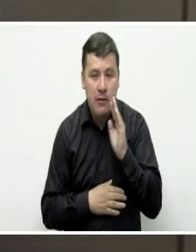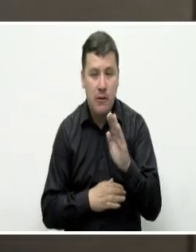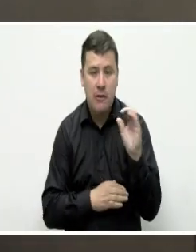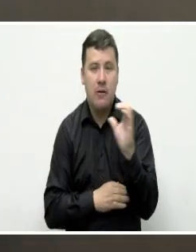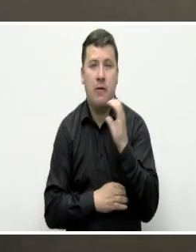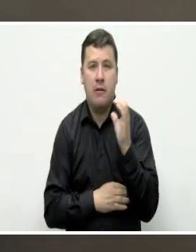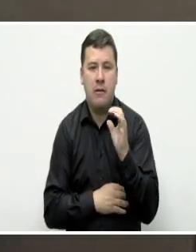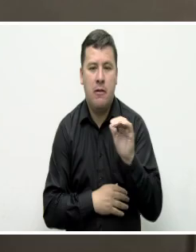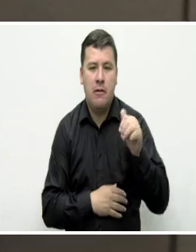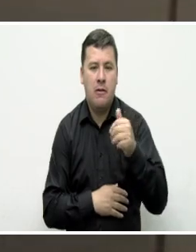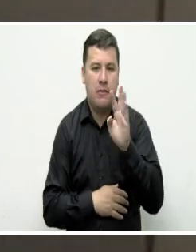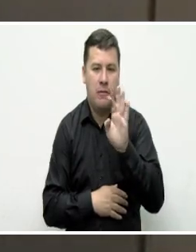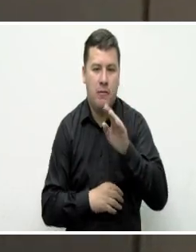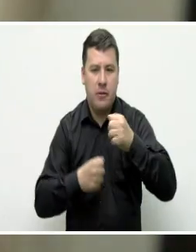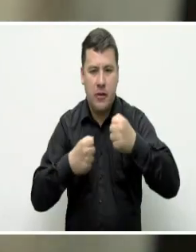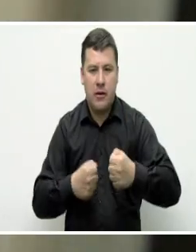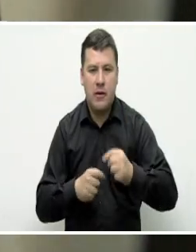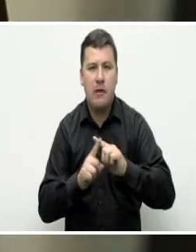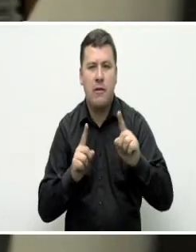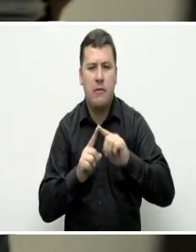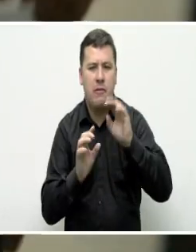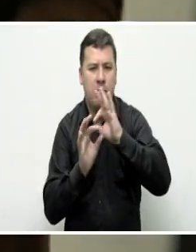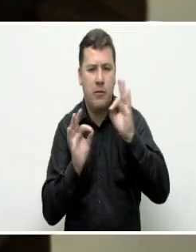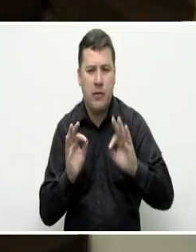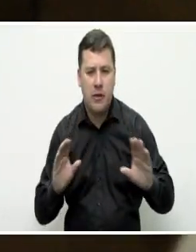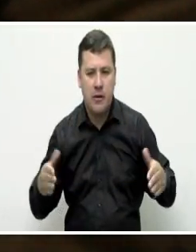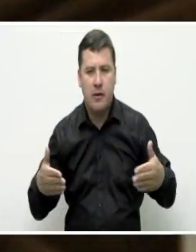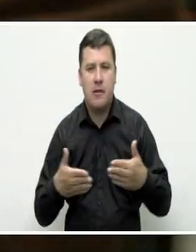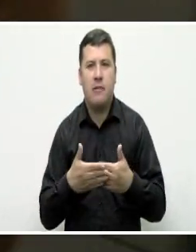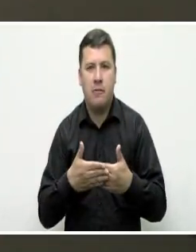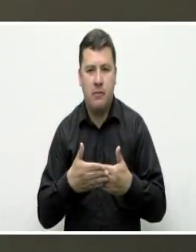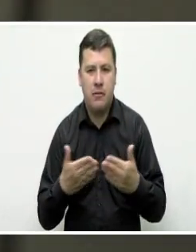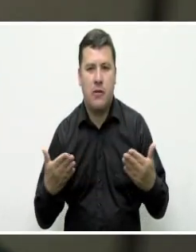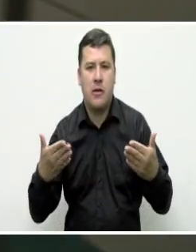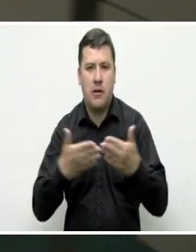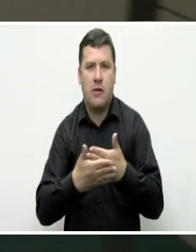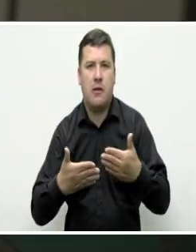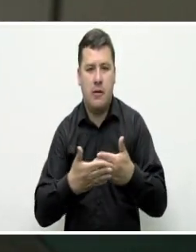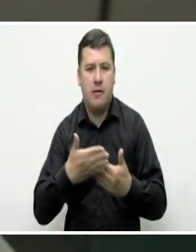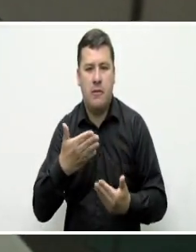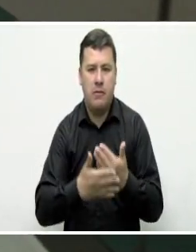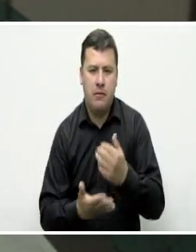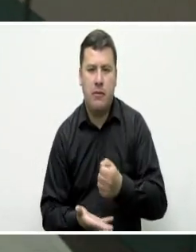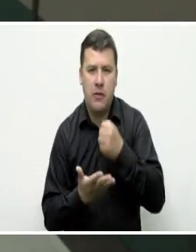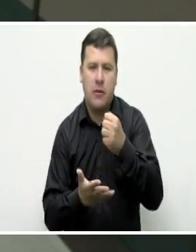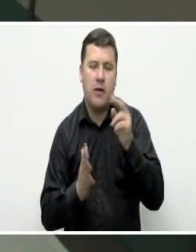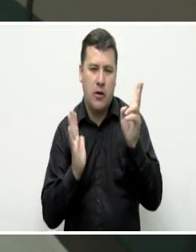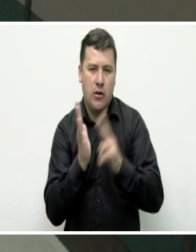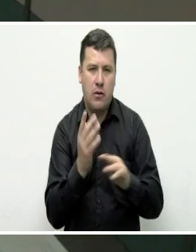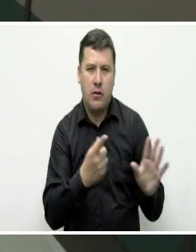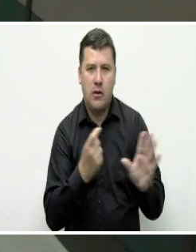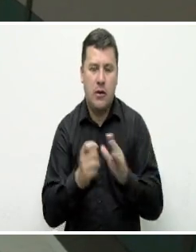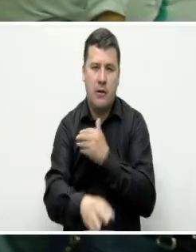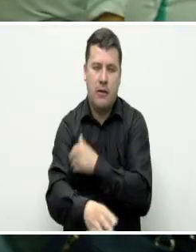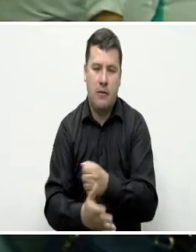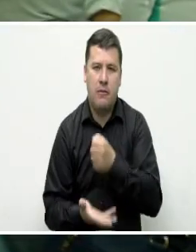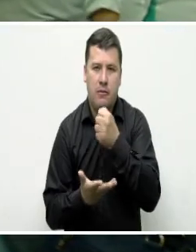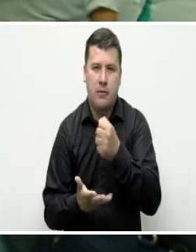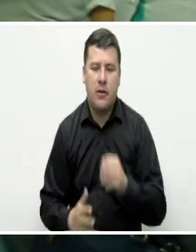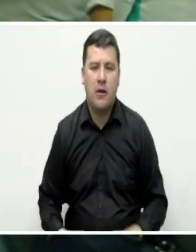colombianos, 19 sedes en diferentes lugares del país fueron remodeladas con una inversión de 2.600 millones de